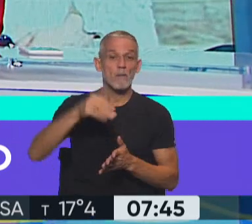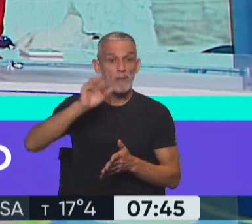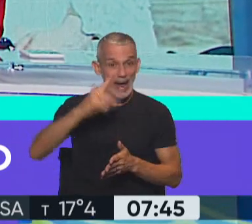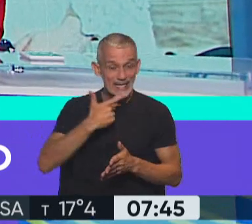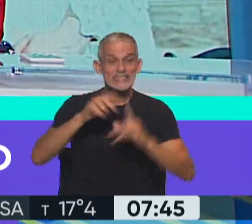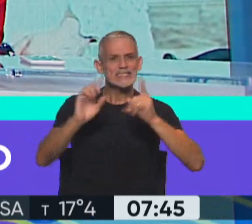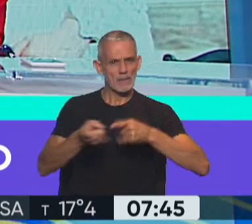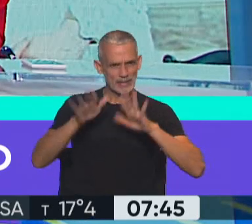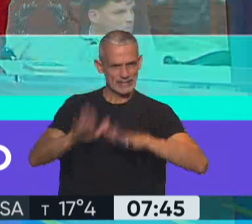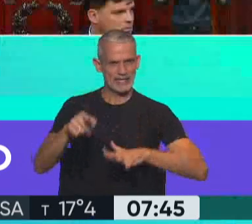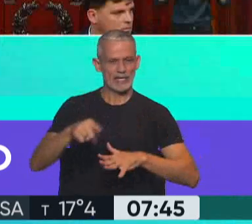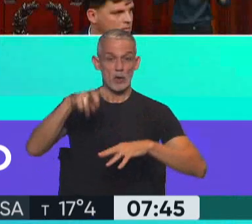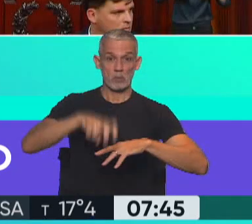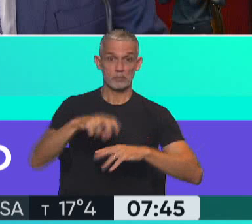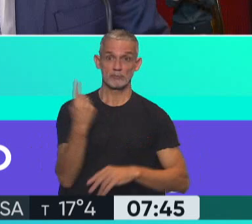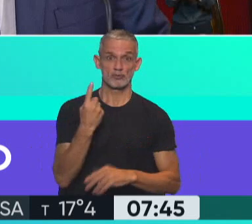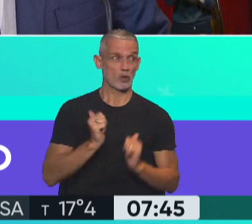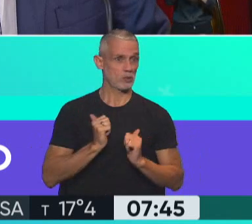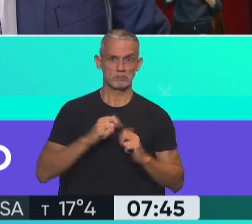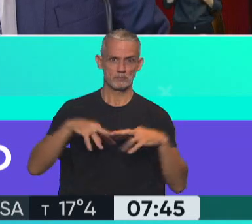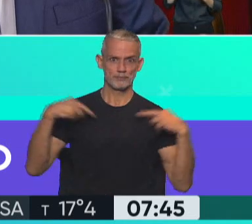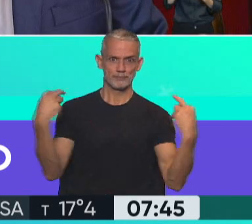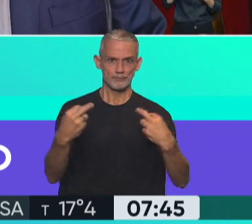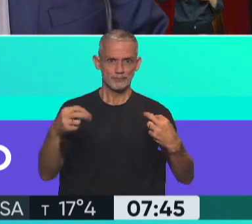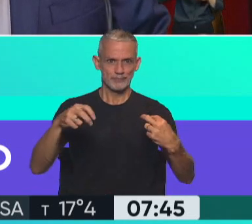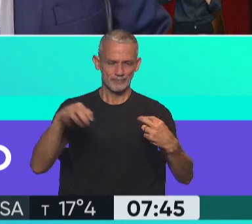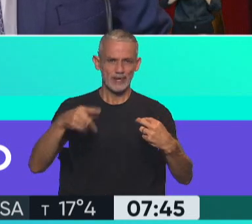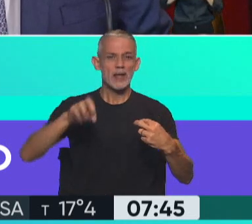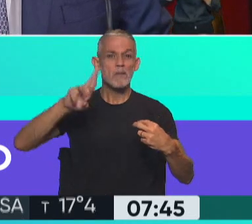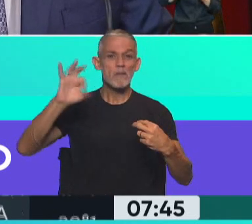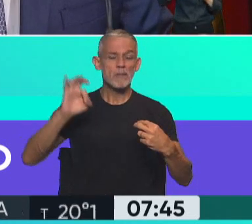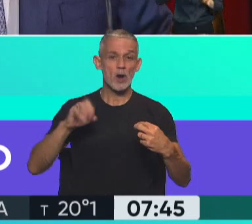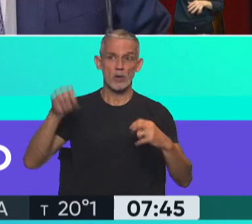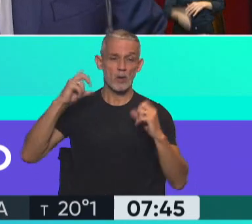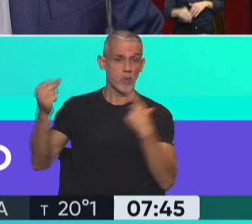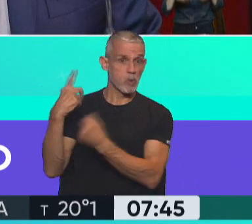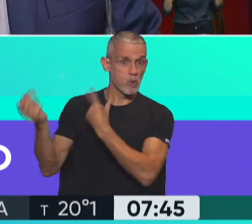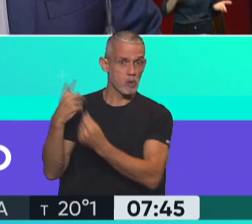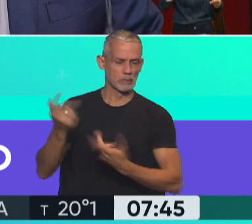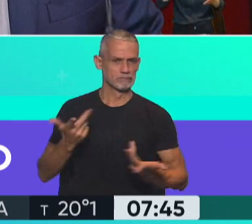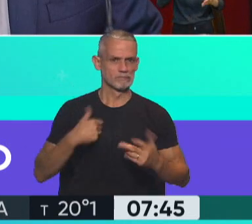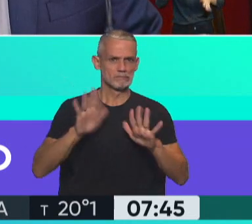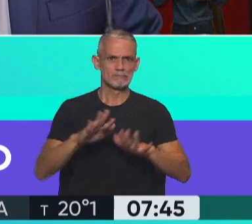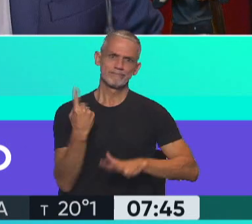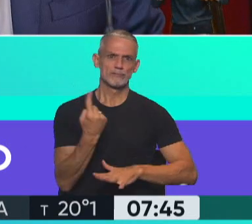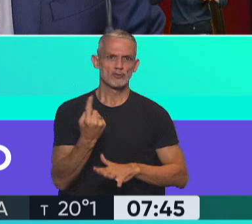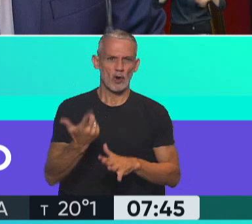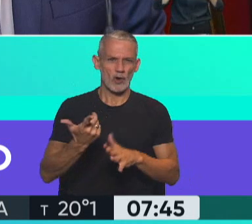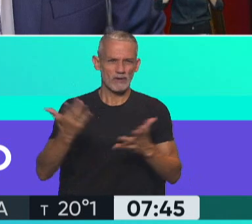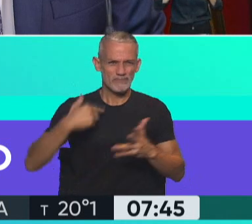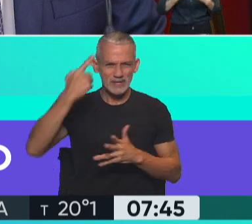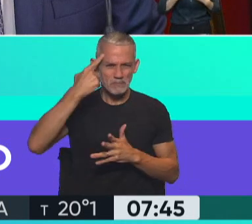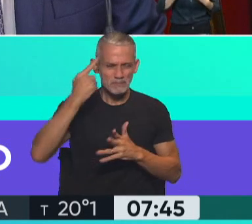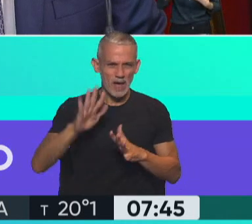Lo vimos a Facundo Manes quedar solo porque estaba rodeado de los legisladores del PRO, quedó solo sentado en su banca y dijo también que le parece